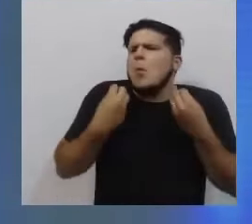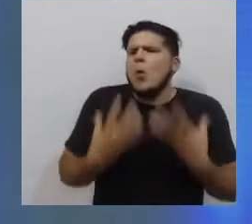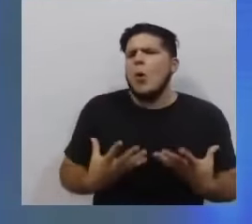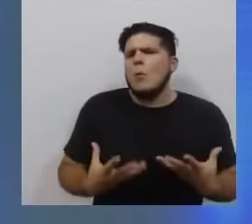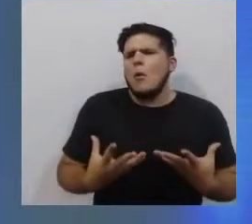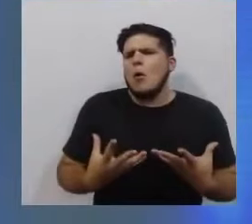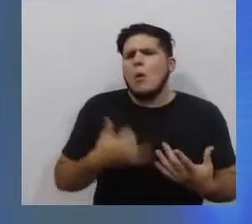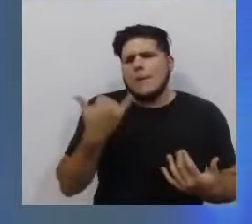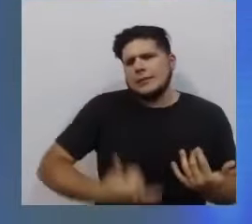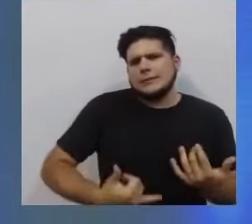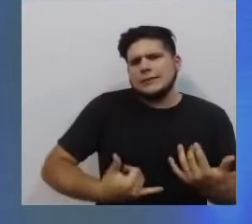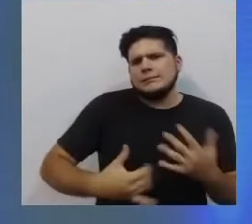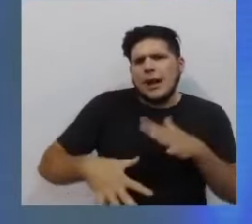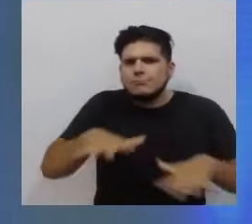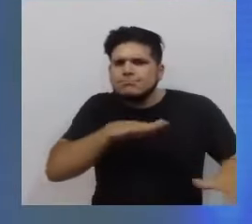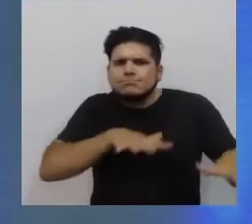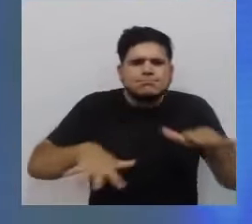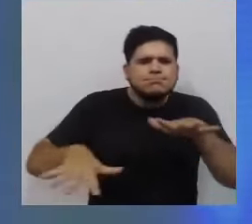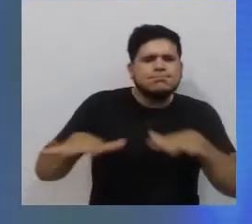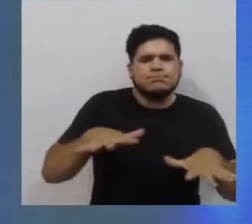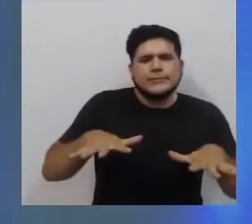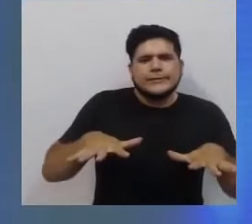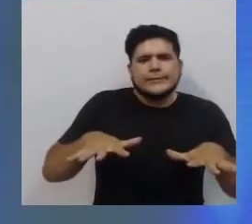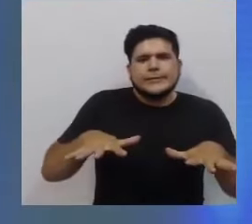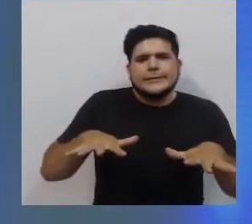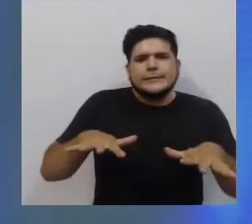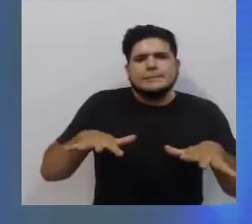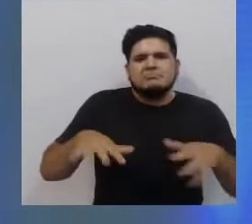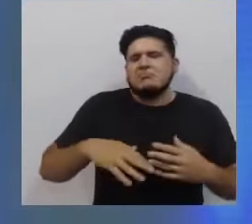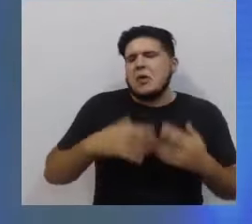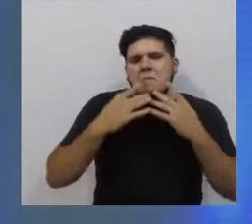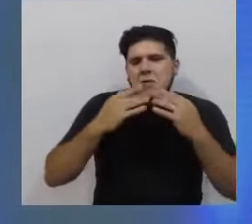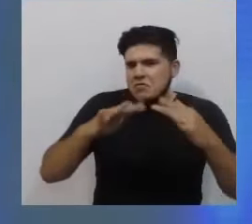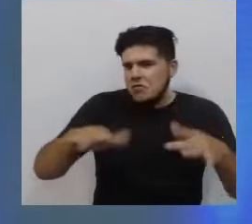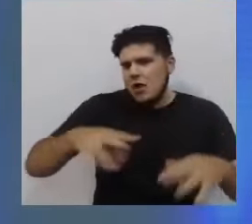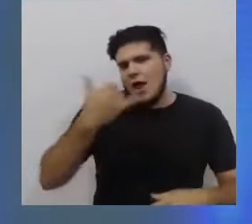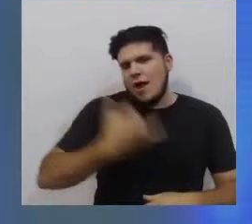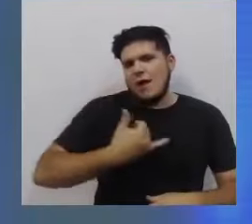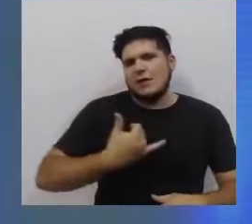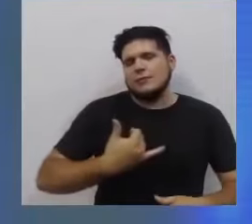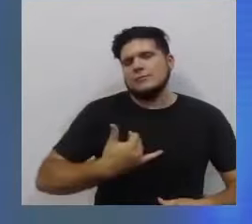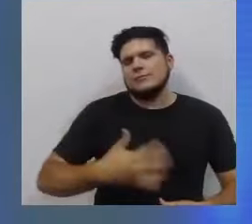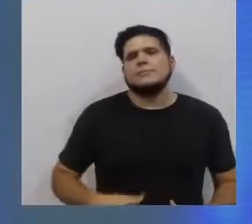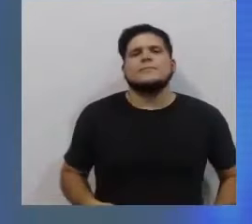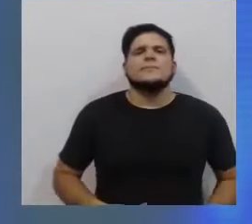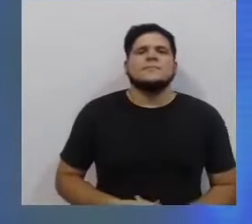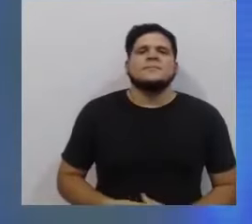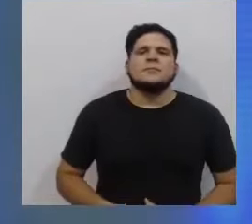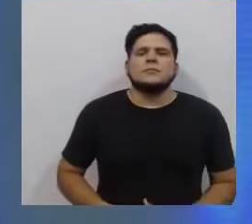diga toda amenaza de lo difícil sí lo sé administrar me